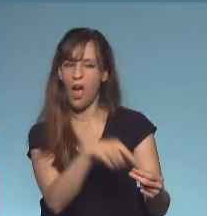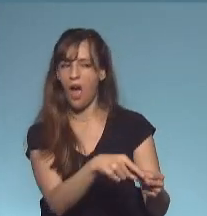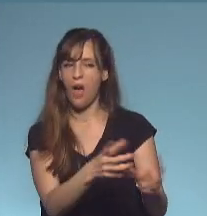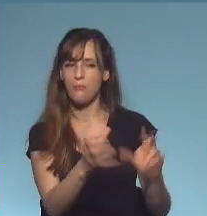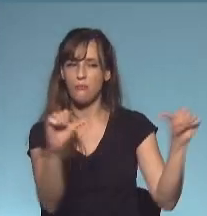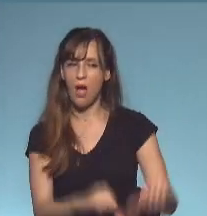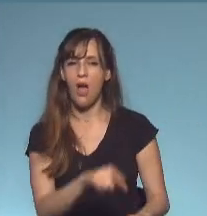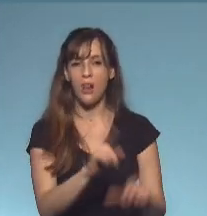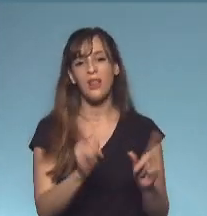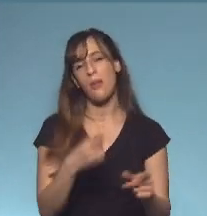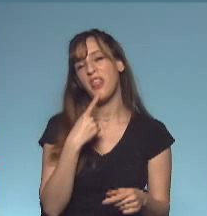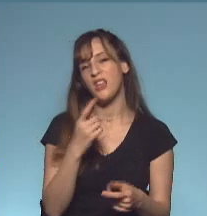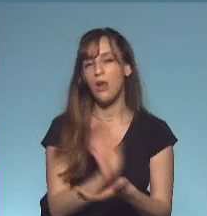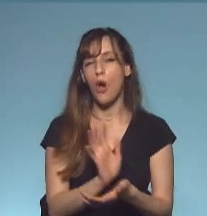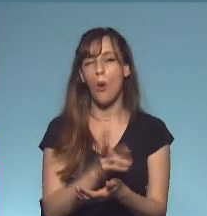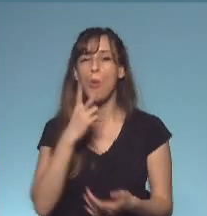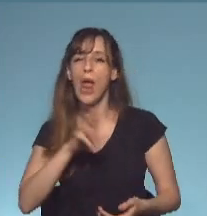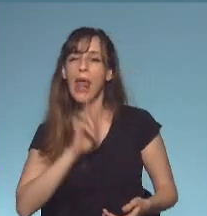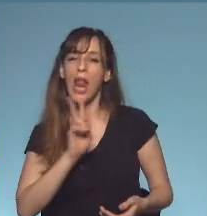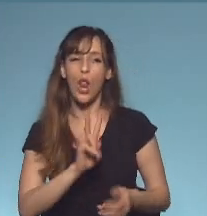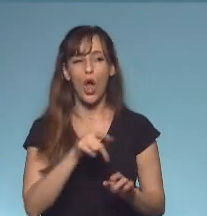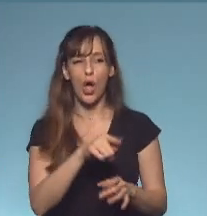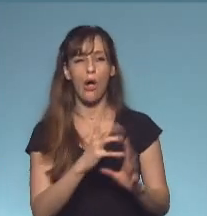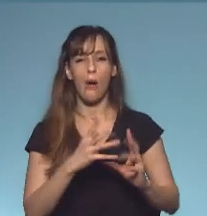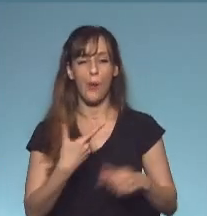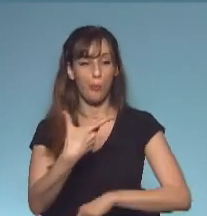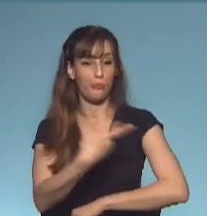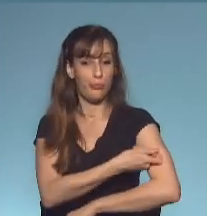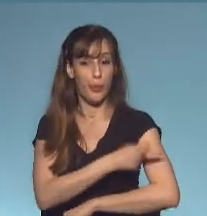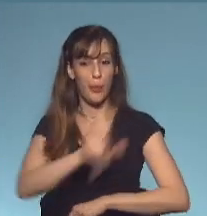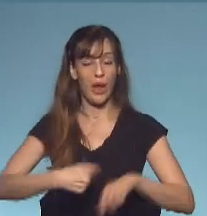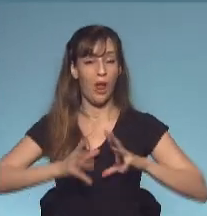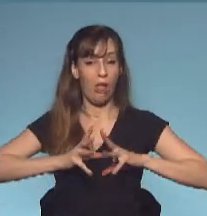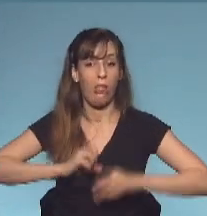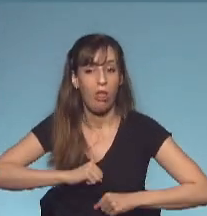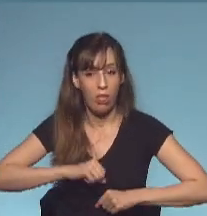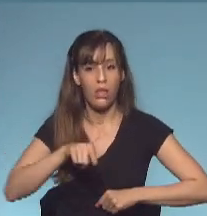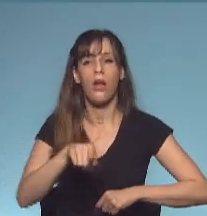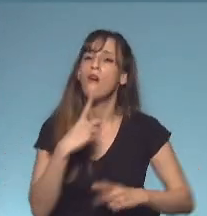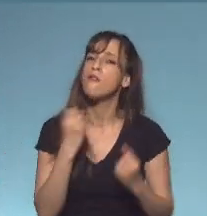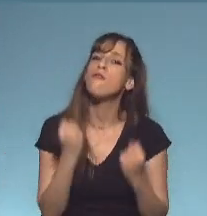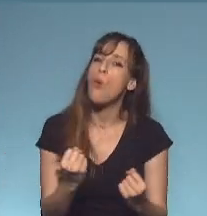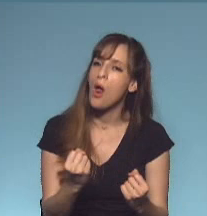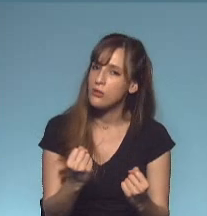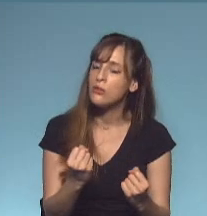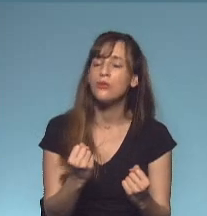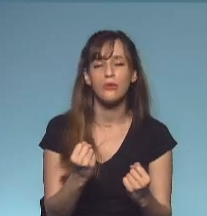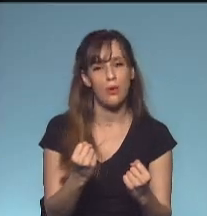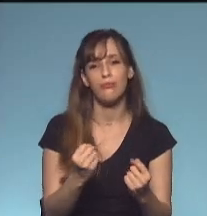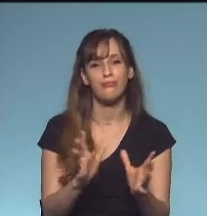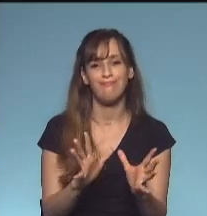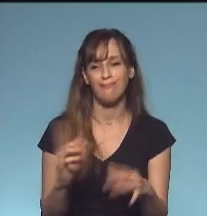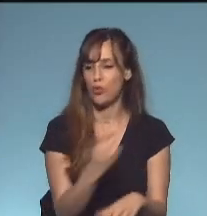y hoy con todo lo que pueden, a un proceso que está requiriendo un esfuerzo y una movilización